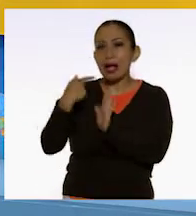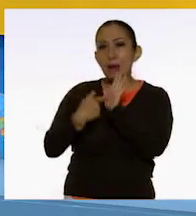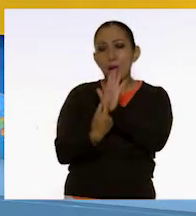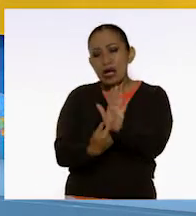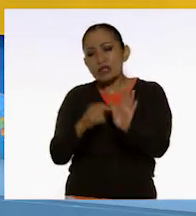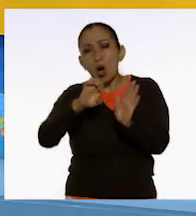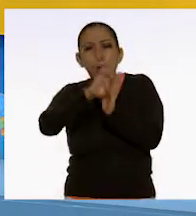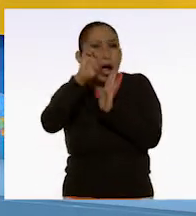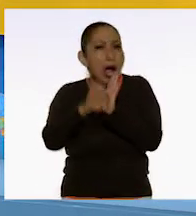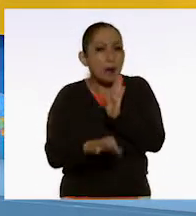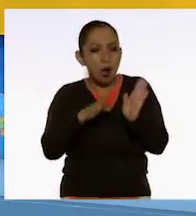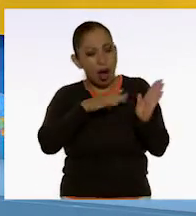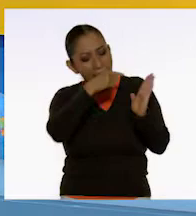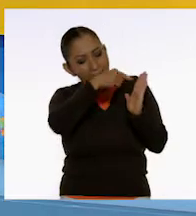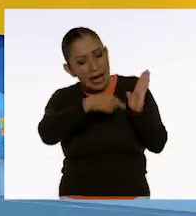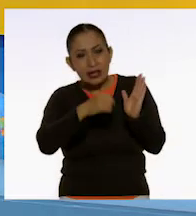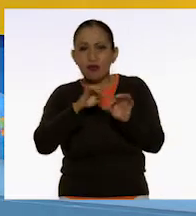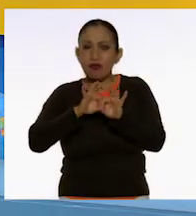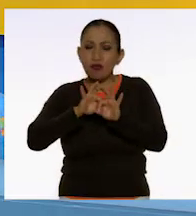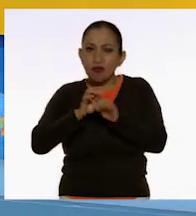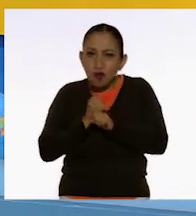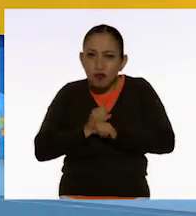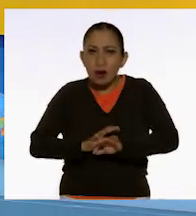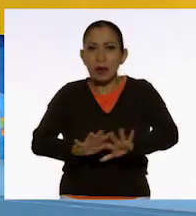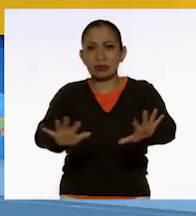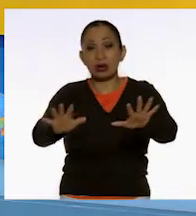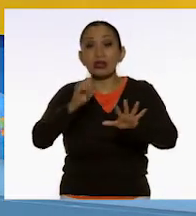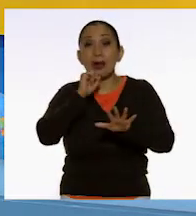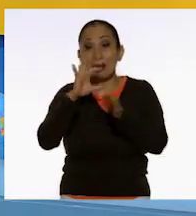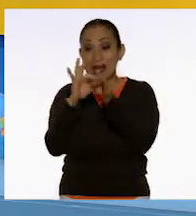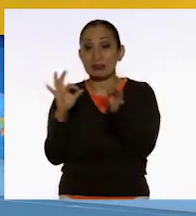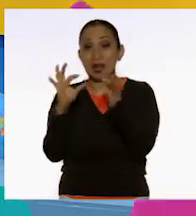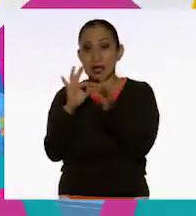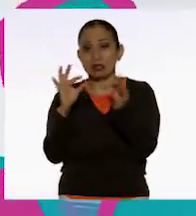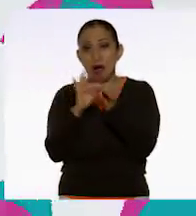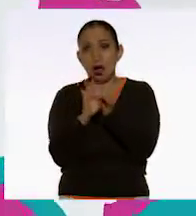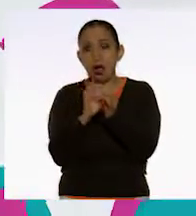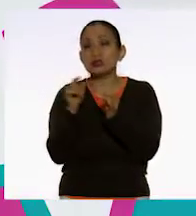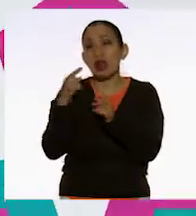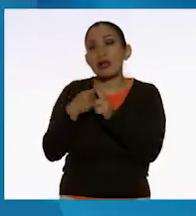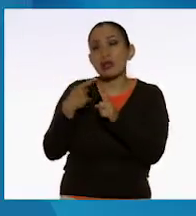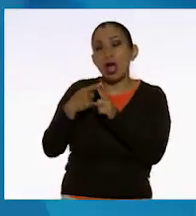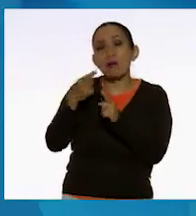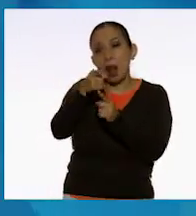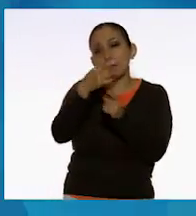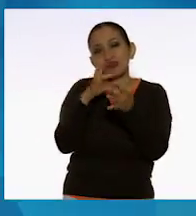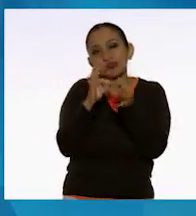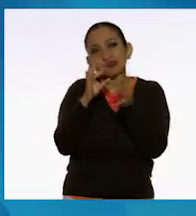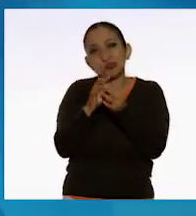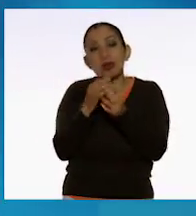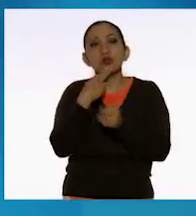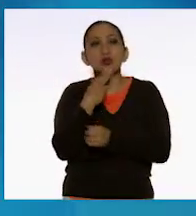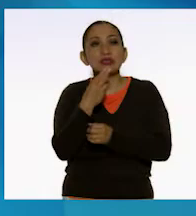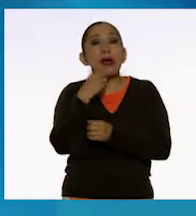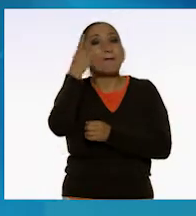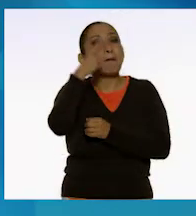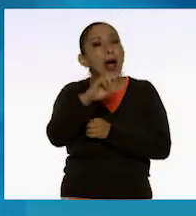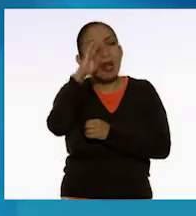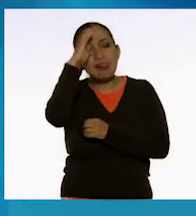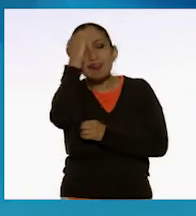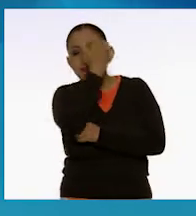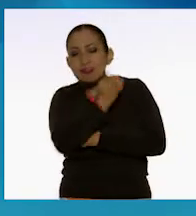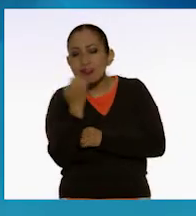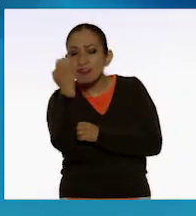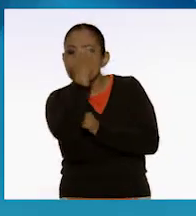o ejemplifican la información y las explicaciones, proporcionadas también para ustedes, y se utilizan para reflexionar